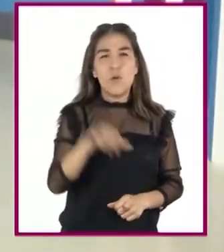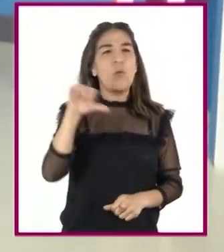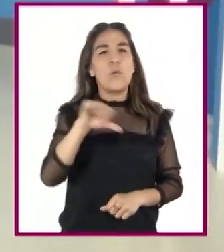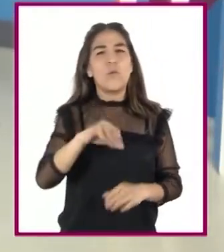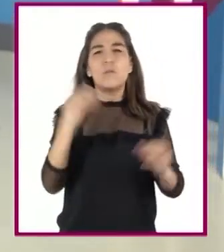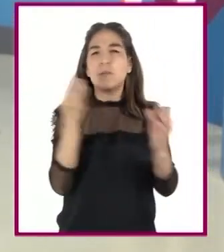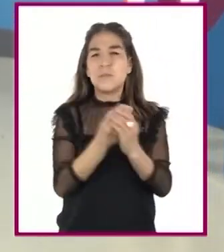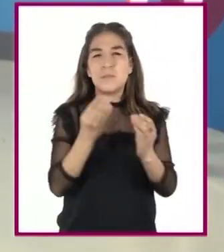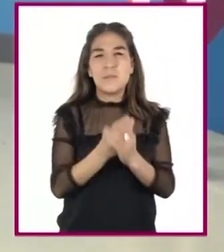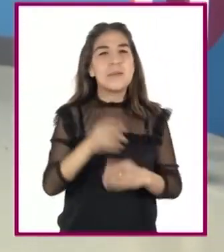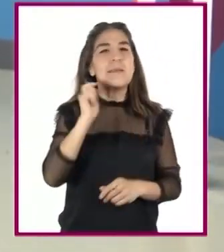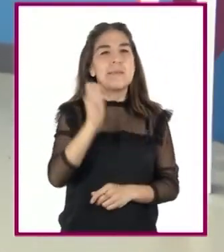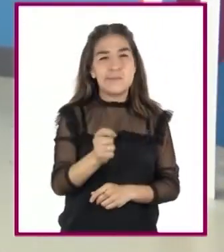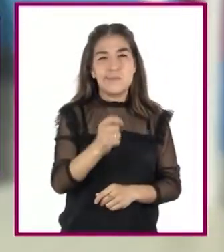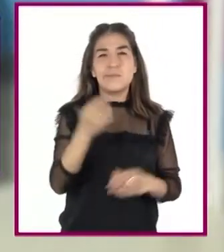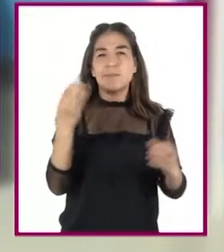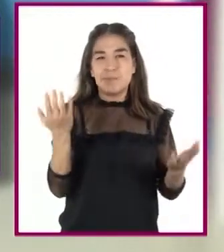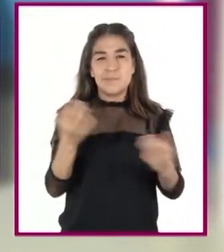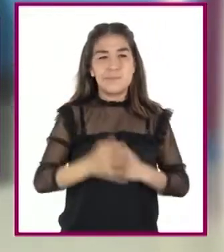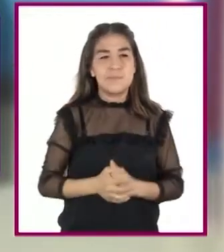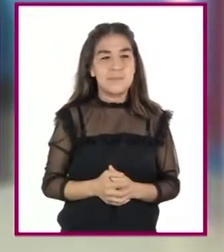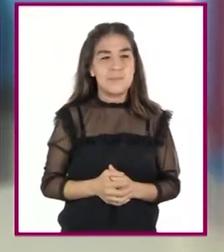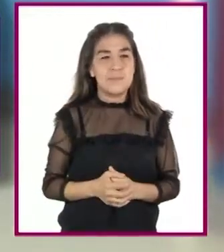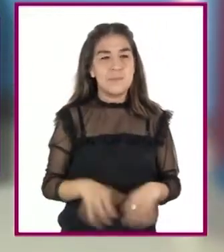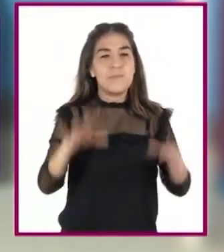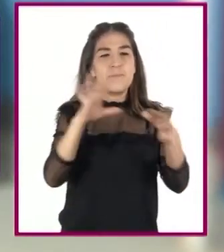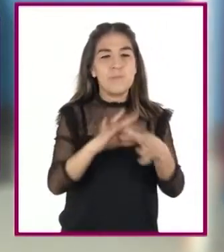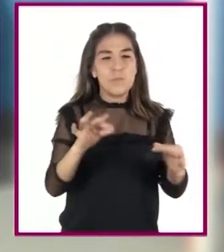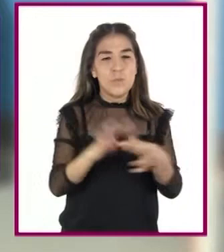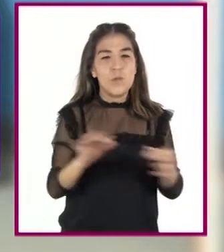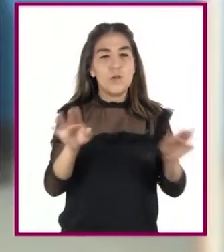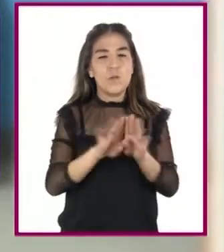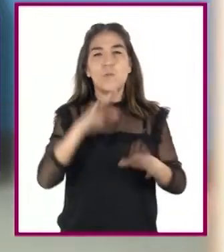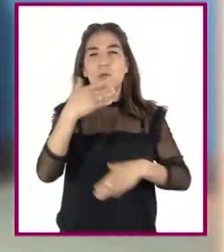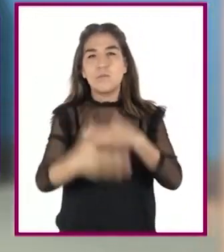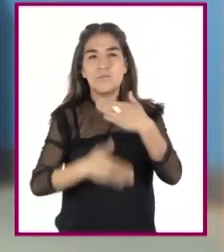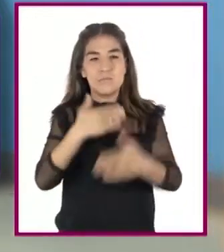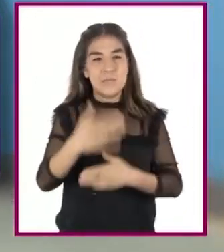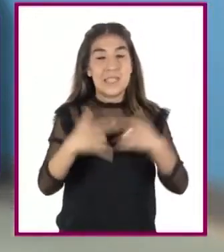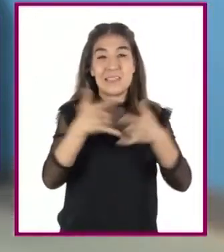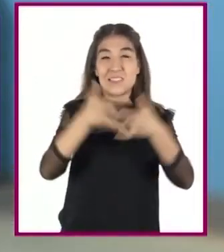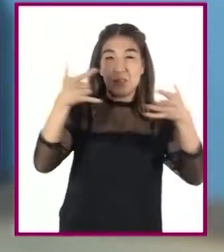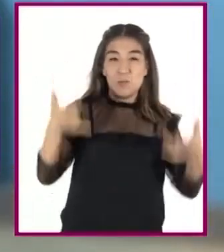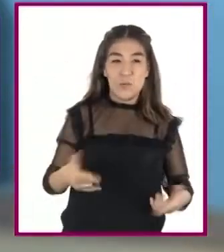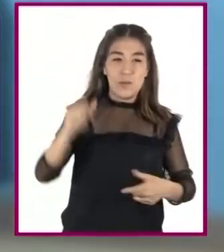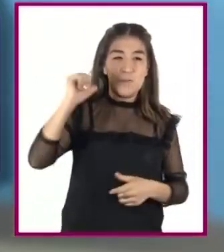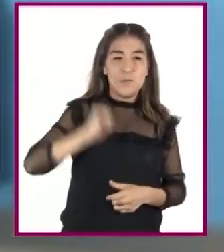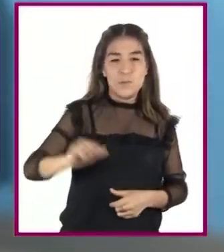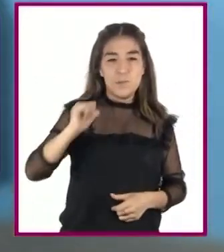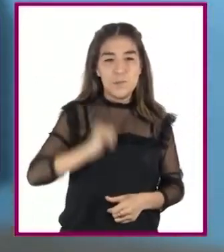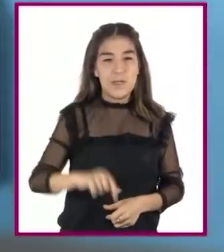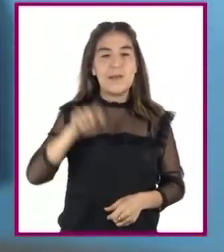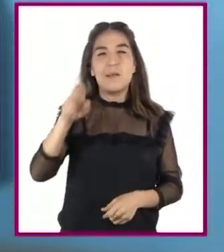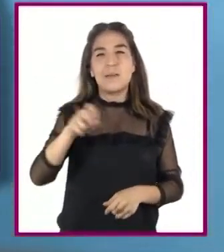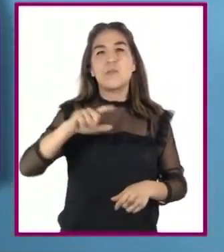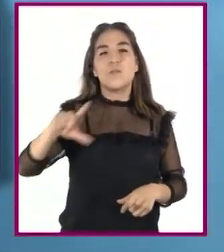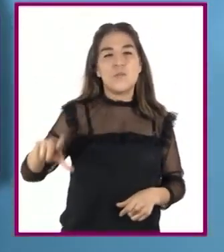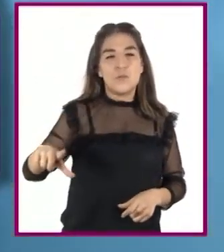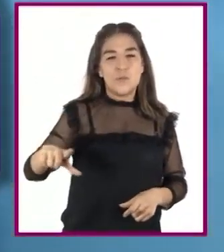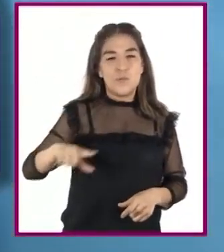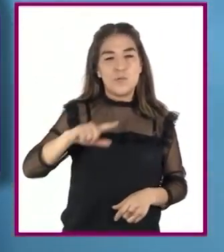nuestra sesión del día de hoy será explicar los procesos y acontecimientos históricos, estados